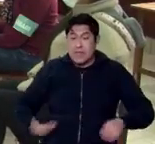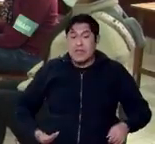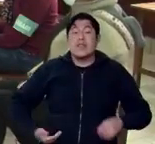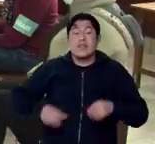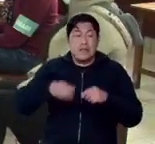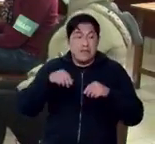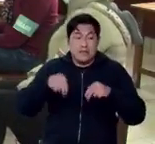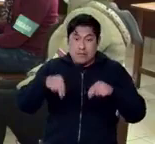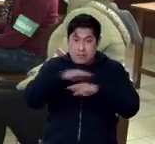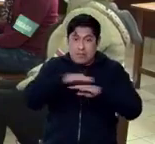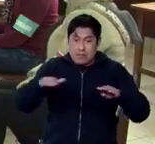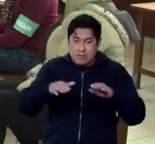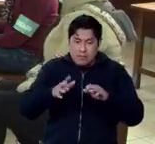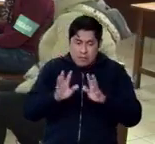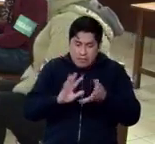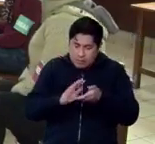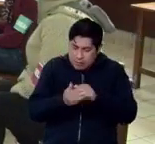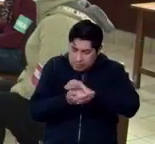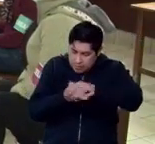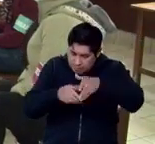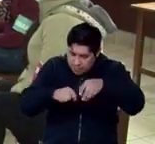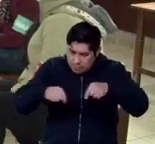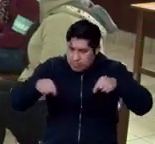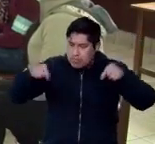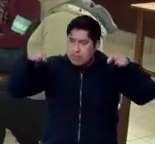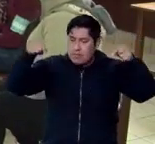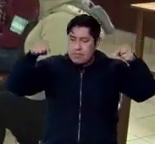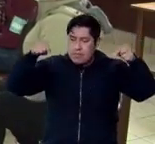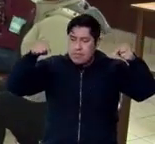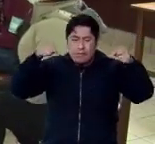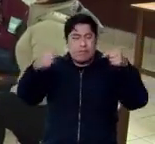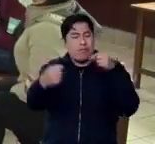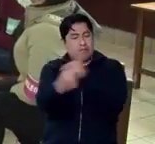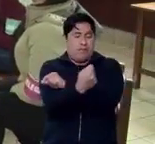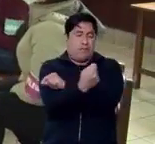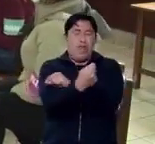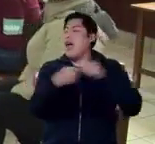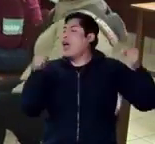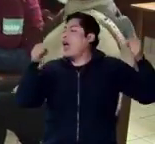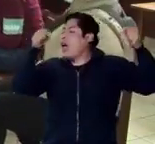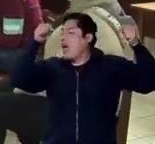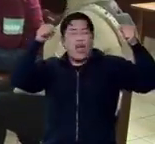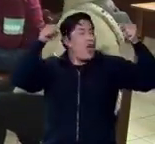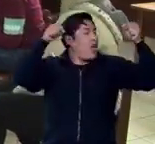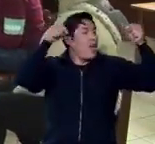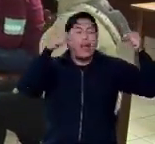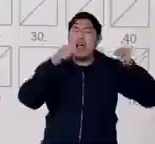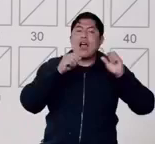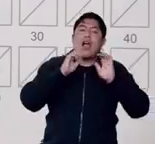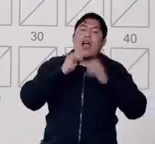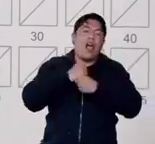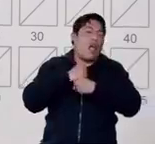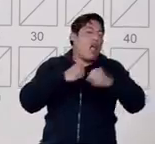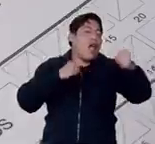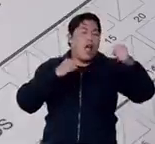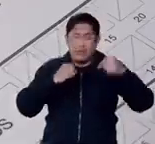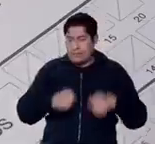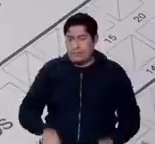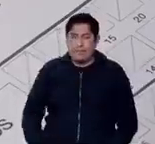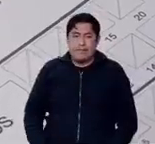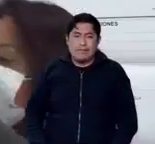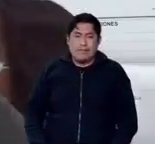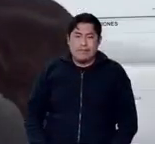La presidenta o el presidente de la mesa debe desdoblar la papeleta de sufragio y leer el voto que está marcado en la candidatura a gobernador o